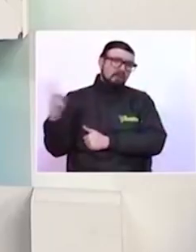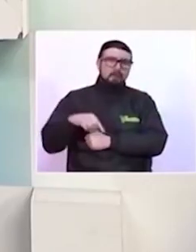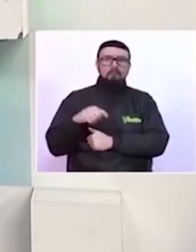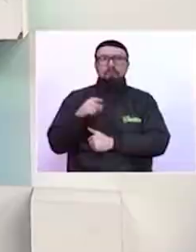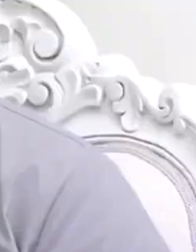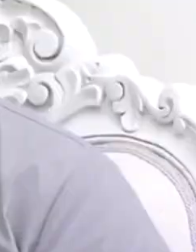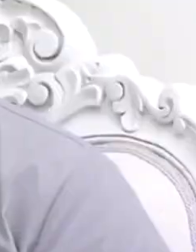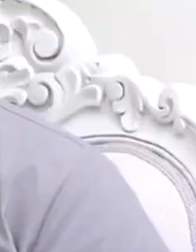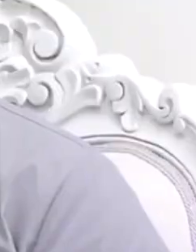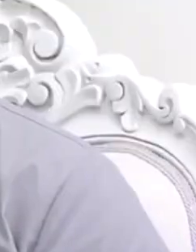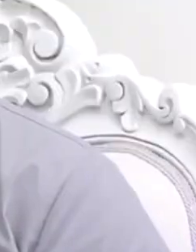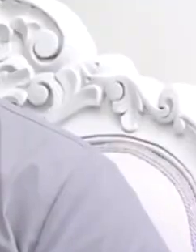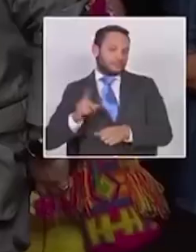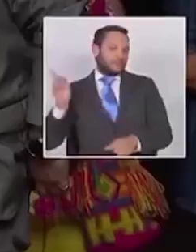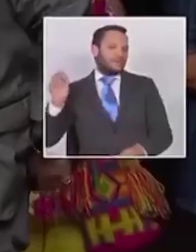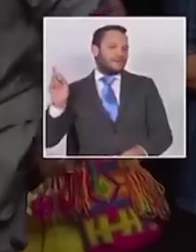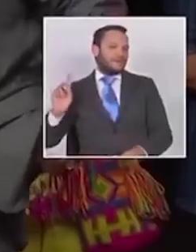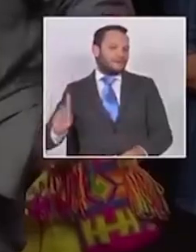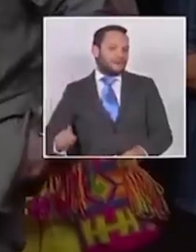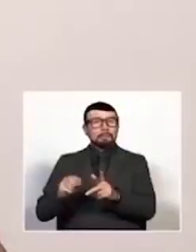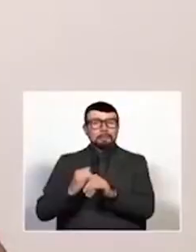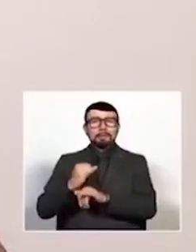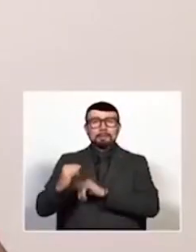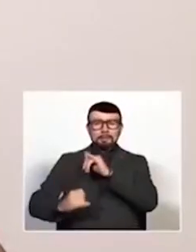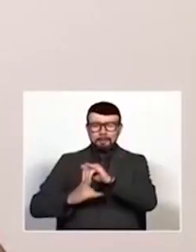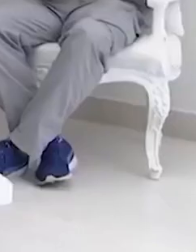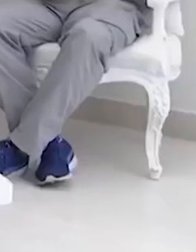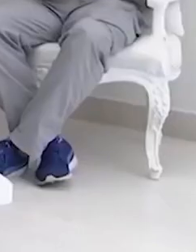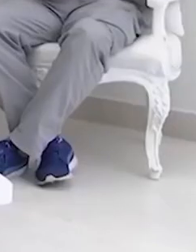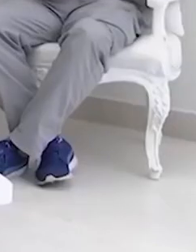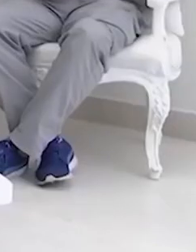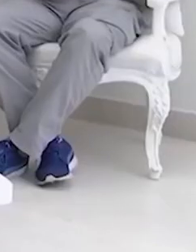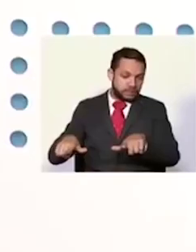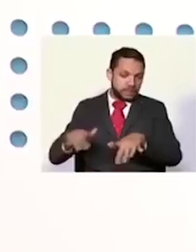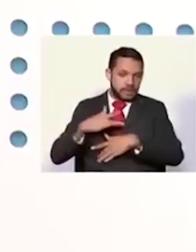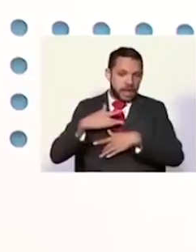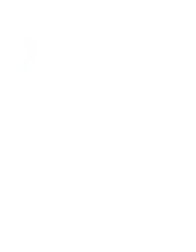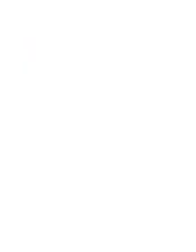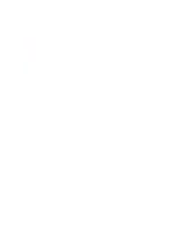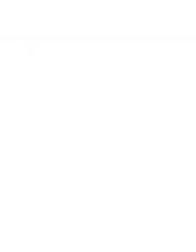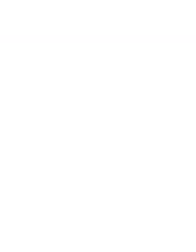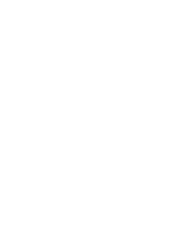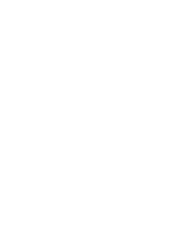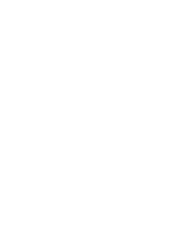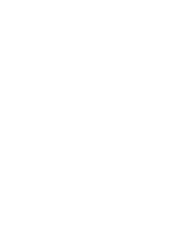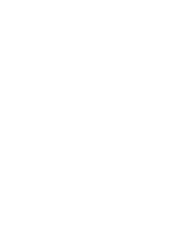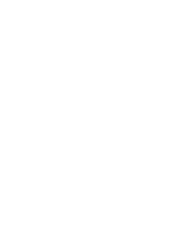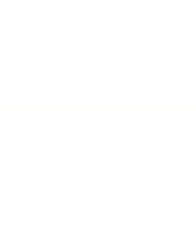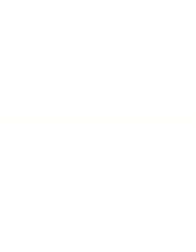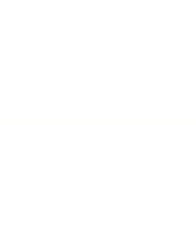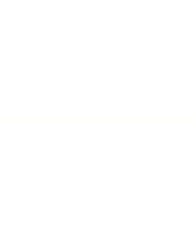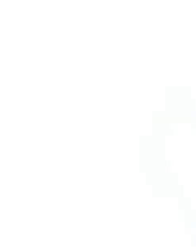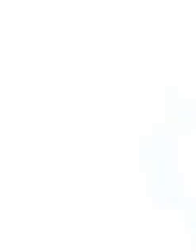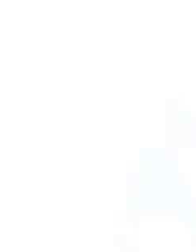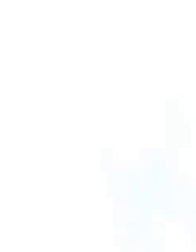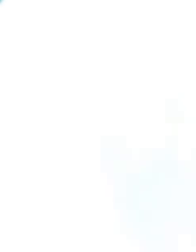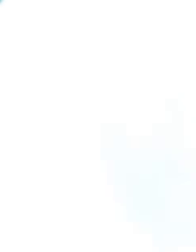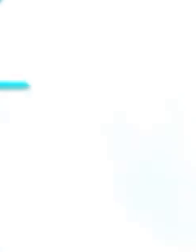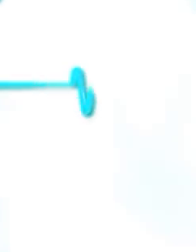salud. Sintonicen Conexión Vital y acompáñenos en nuestras redes sociales buscando Dr. Rojas.